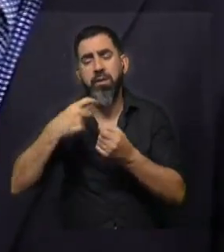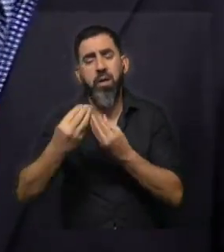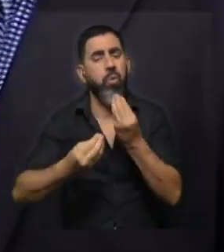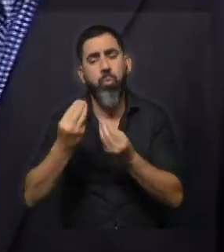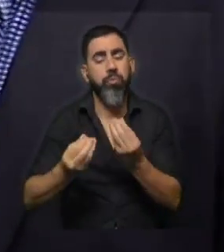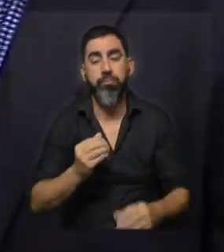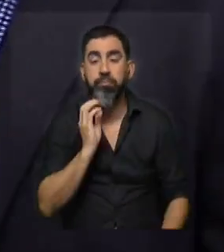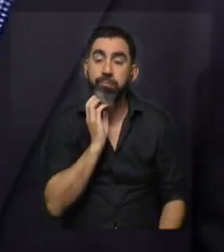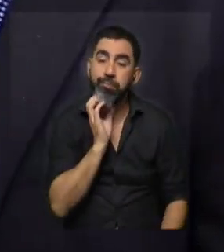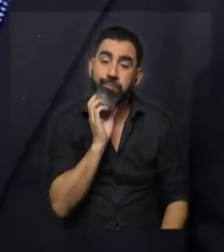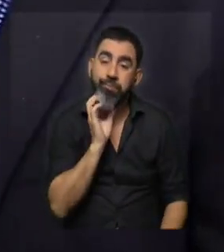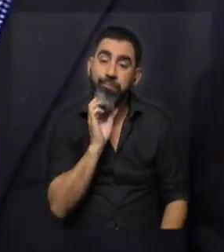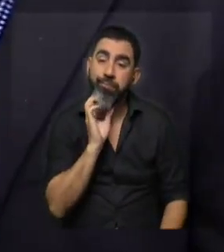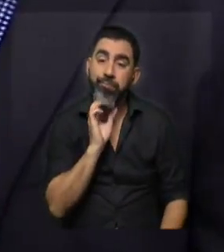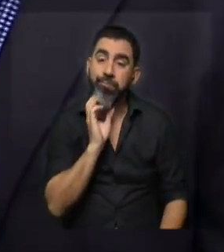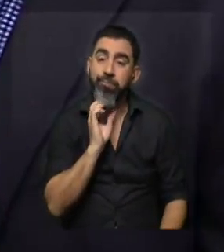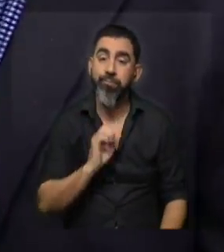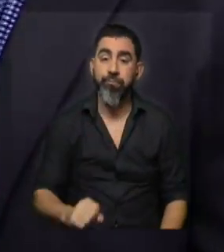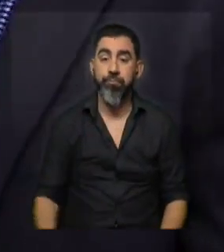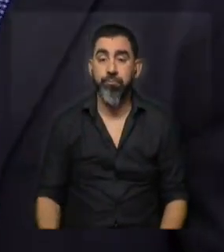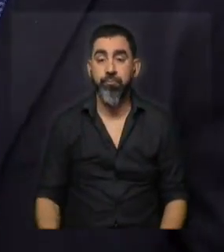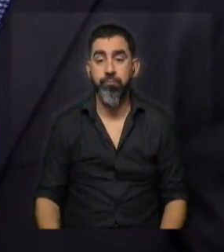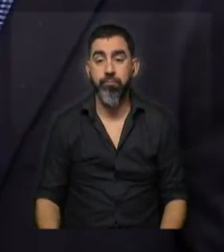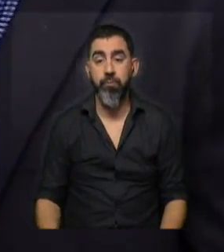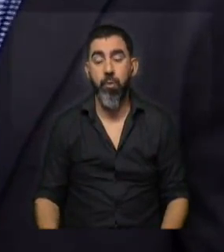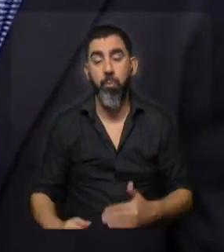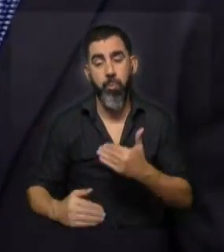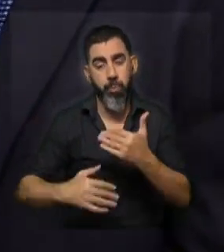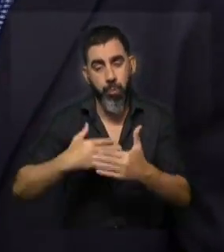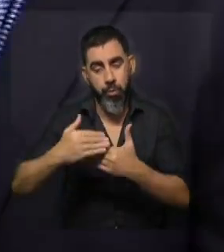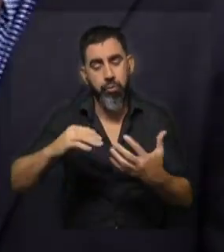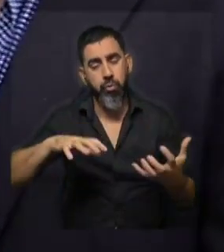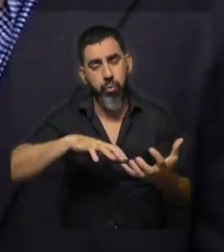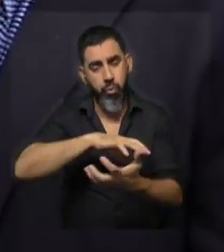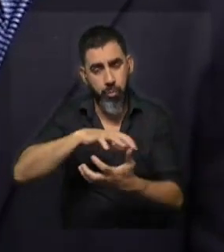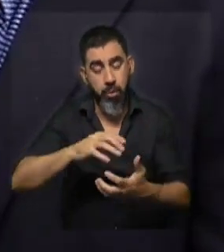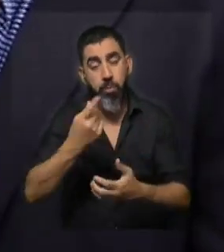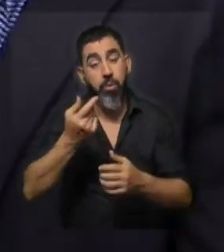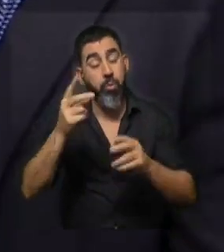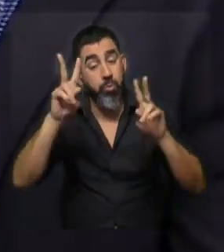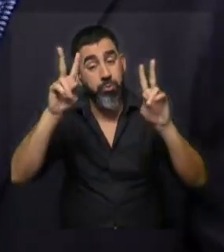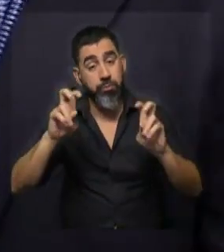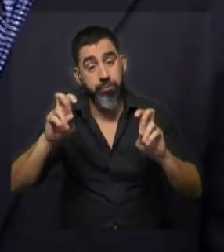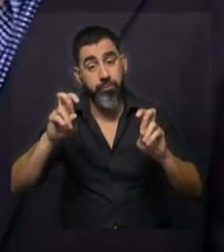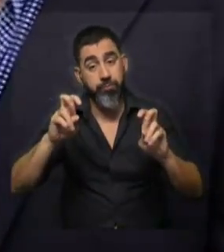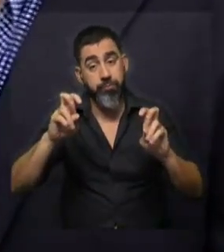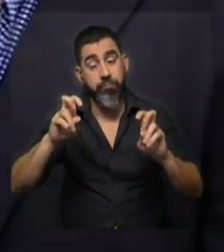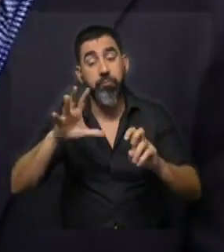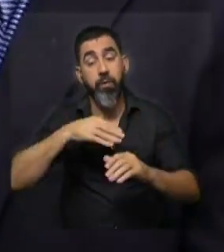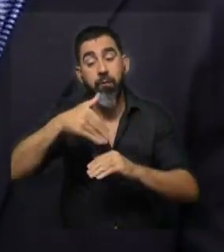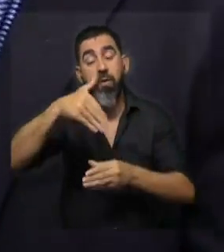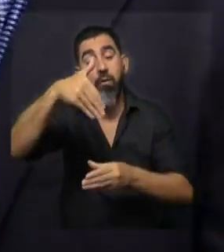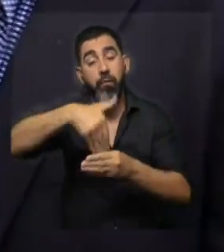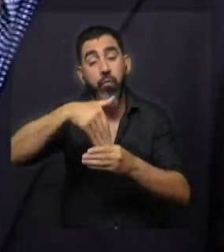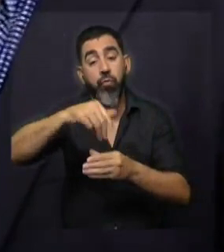entonces bueno Obviamente que los procesos Son son complejos pero una de los aspectos tiene que ver habrá elecciones